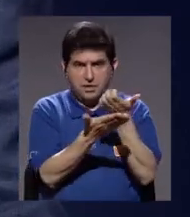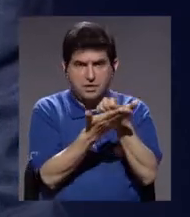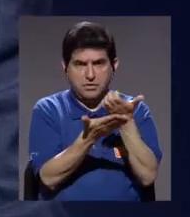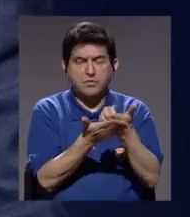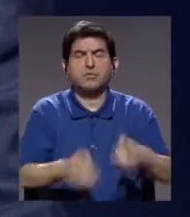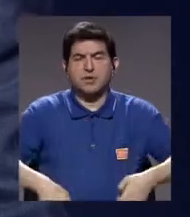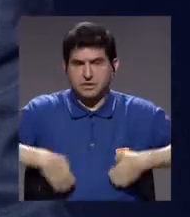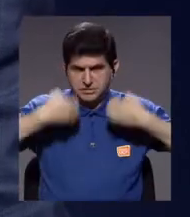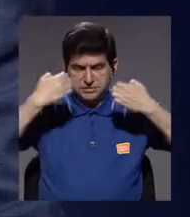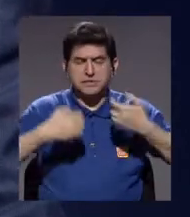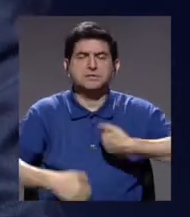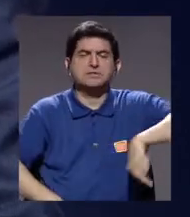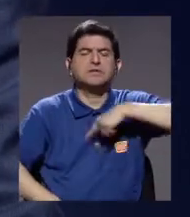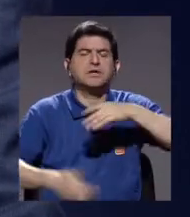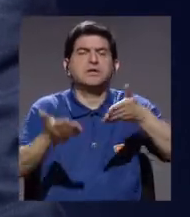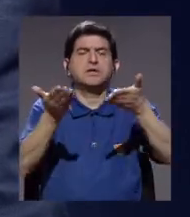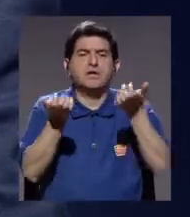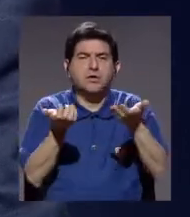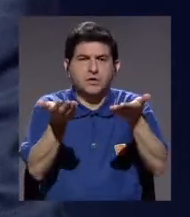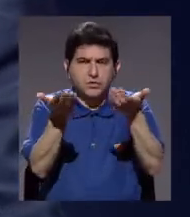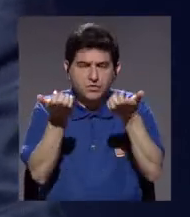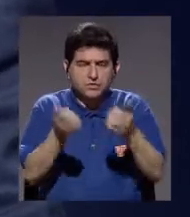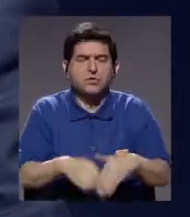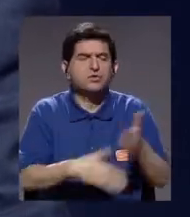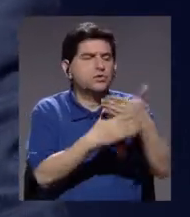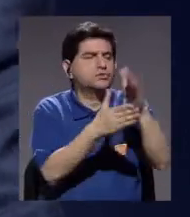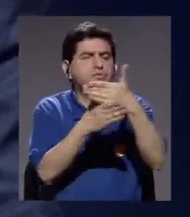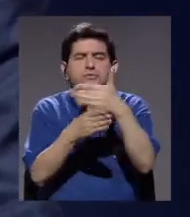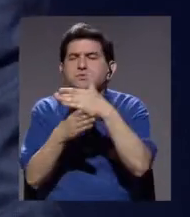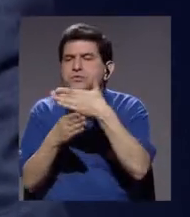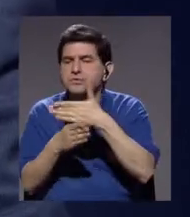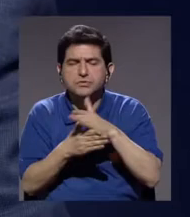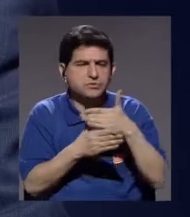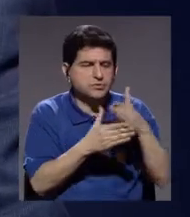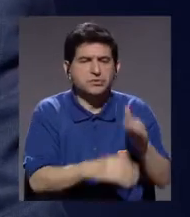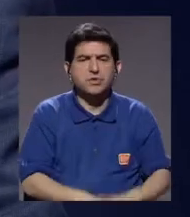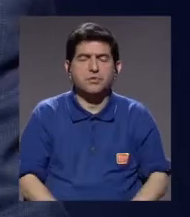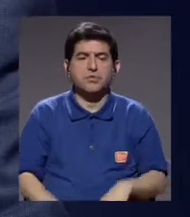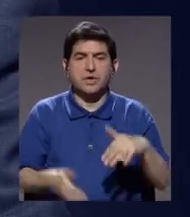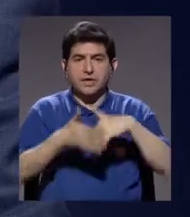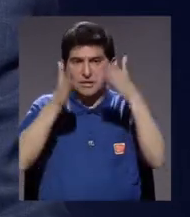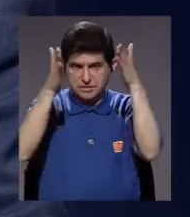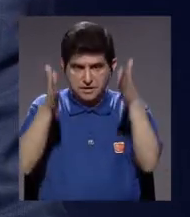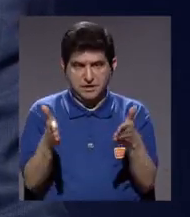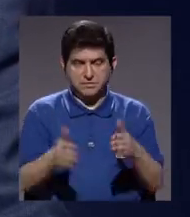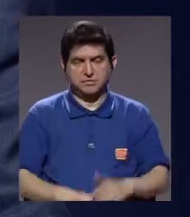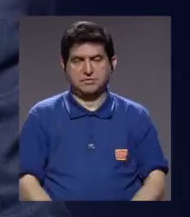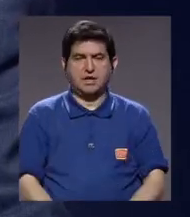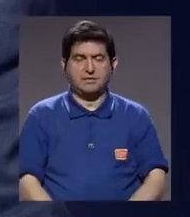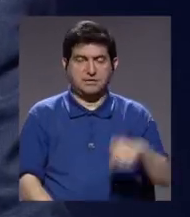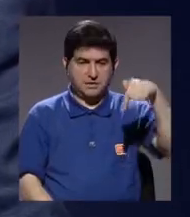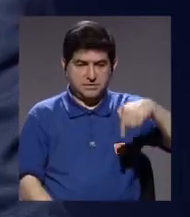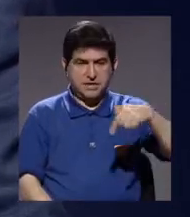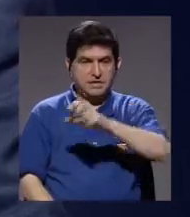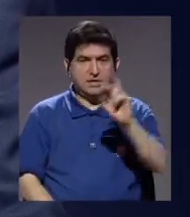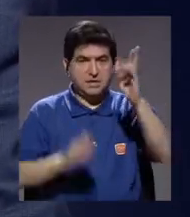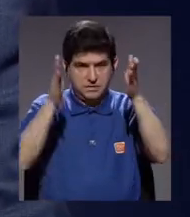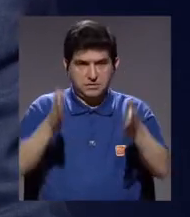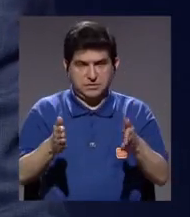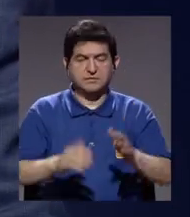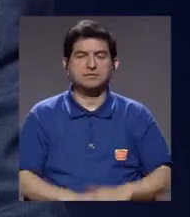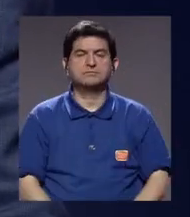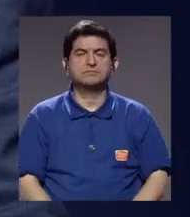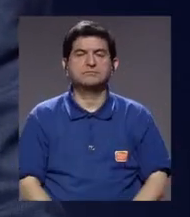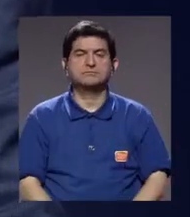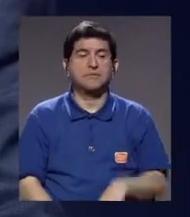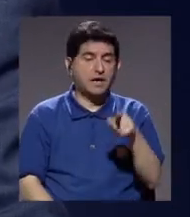que queremos distribuir, poner a disposición de los estudiantes costarricenses,